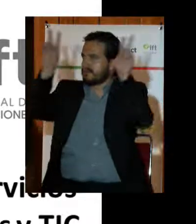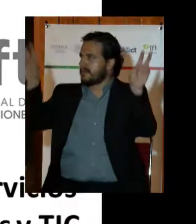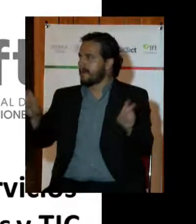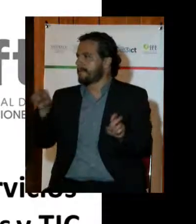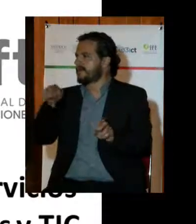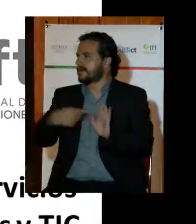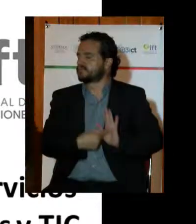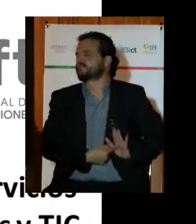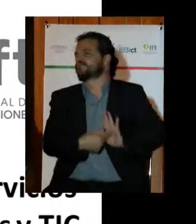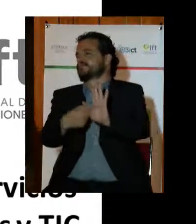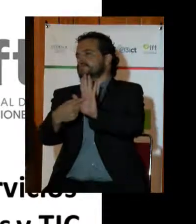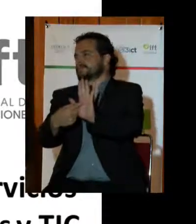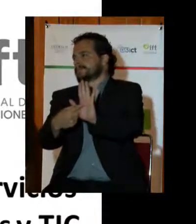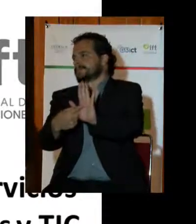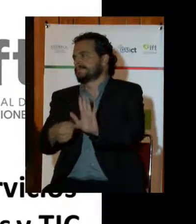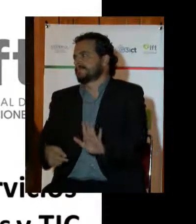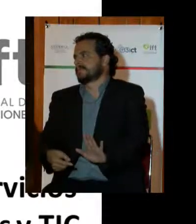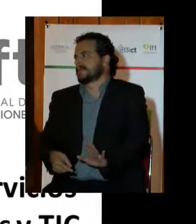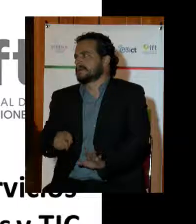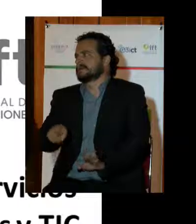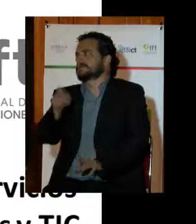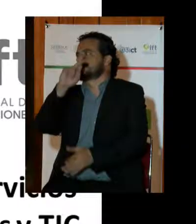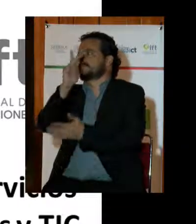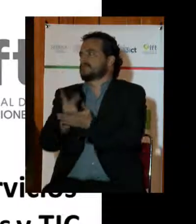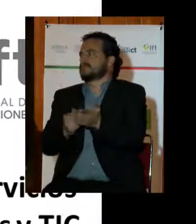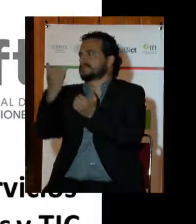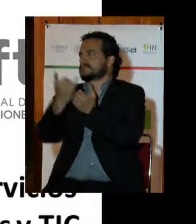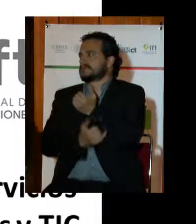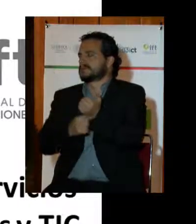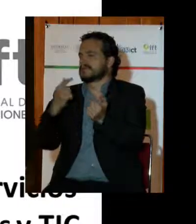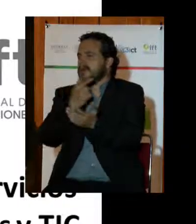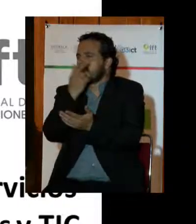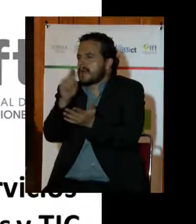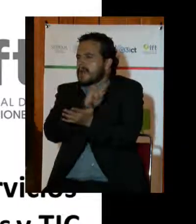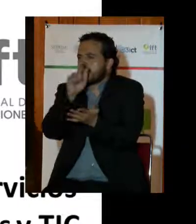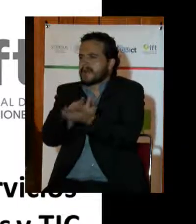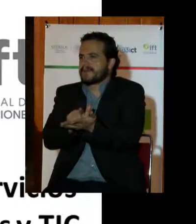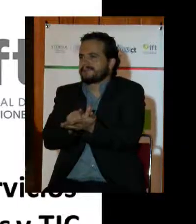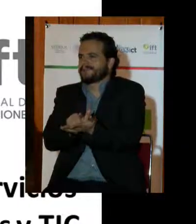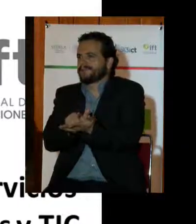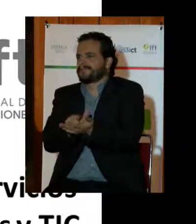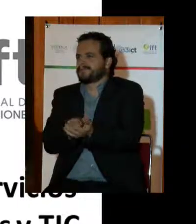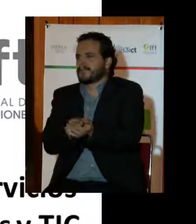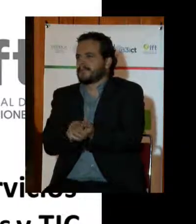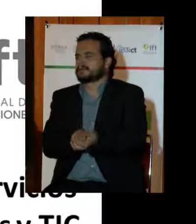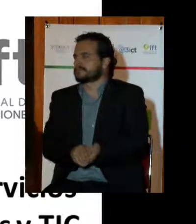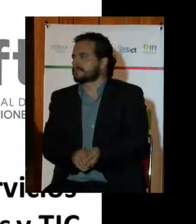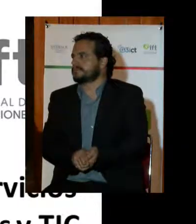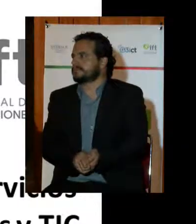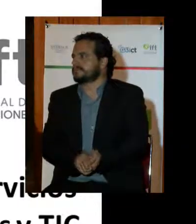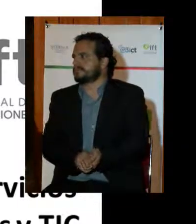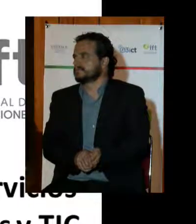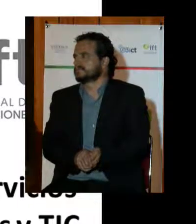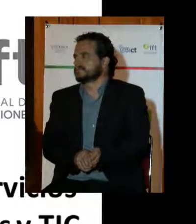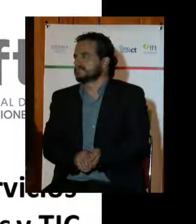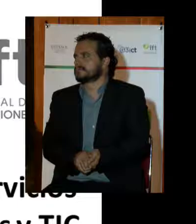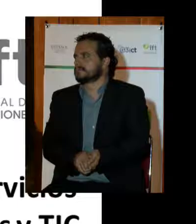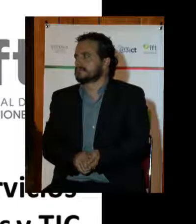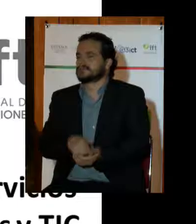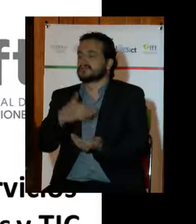que es el proyecto de lineamientos sobre los servicios de